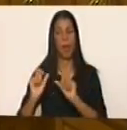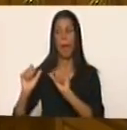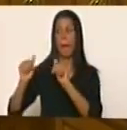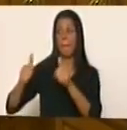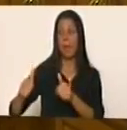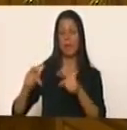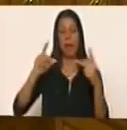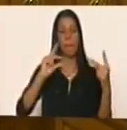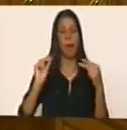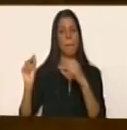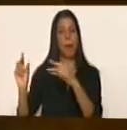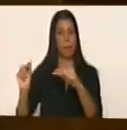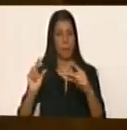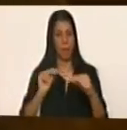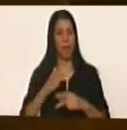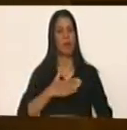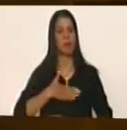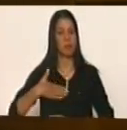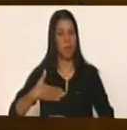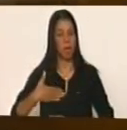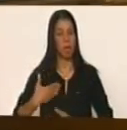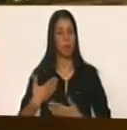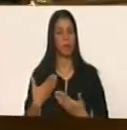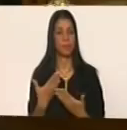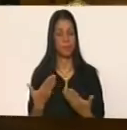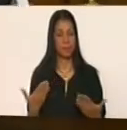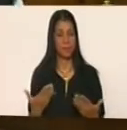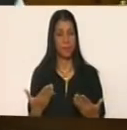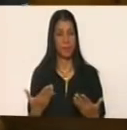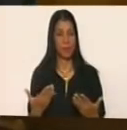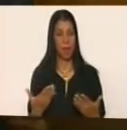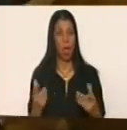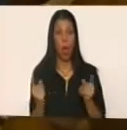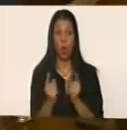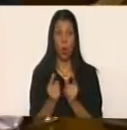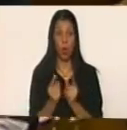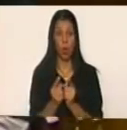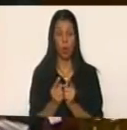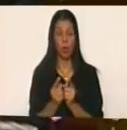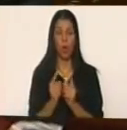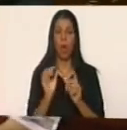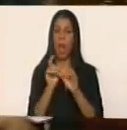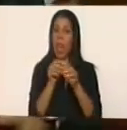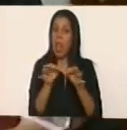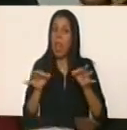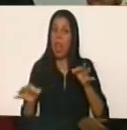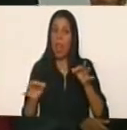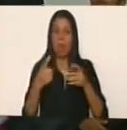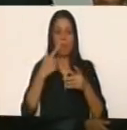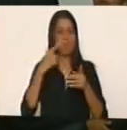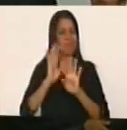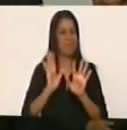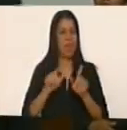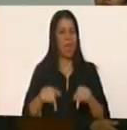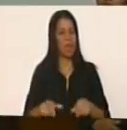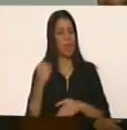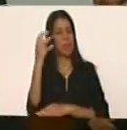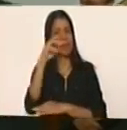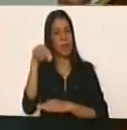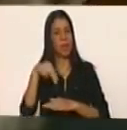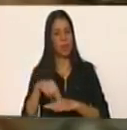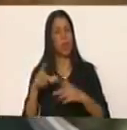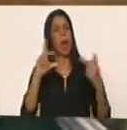debate que yo quiero dar, aunque sea no muy extenso, pero que esta Asamblea dé el